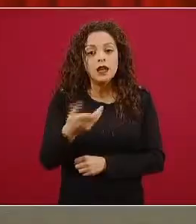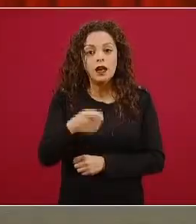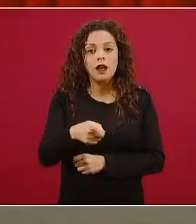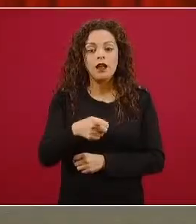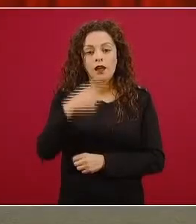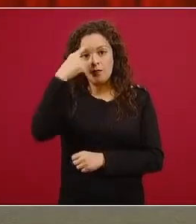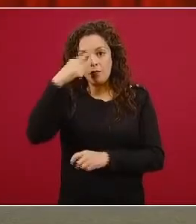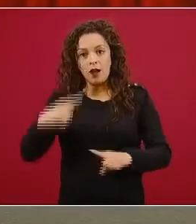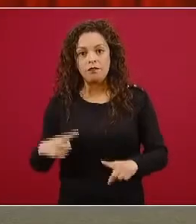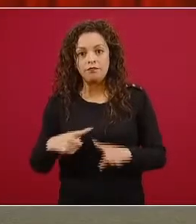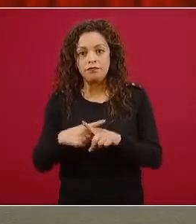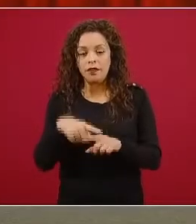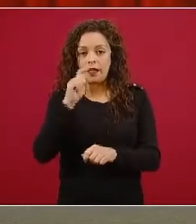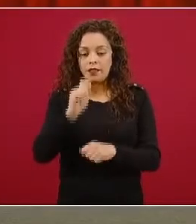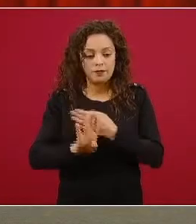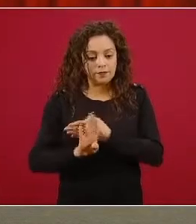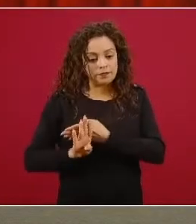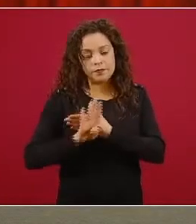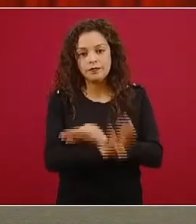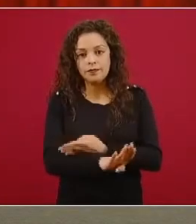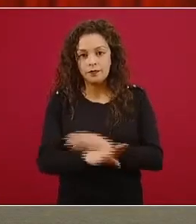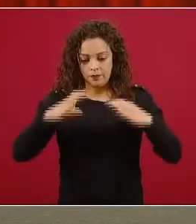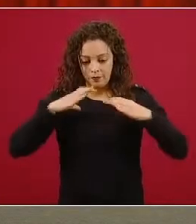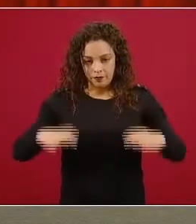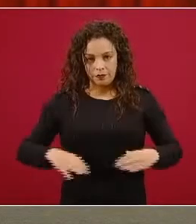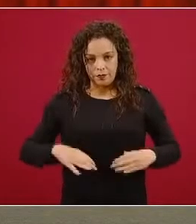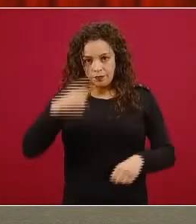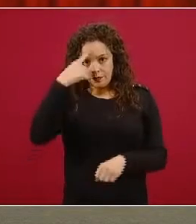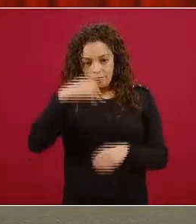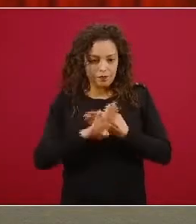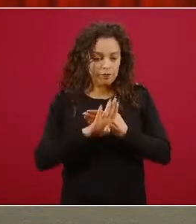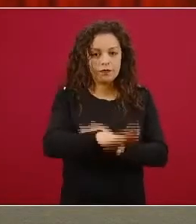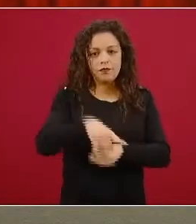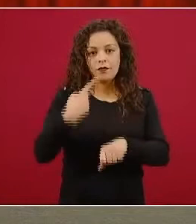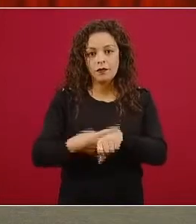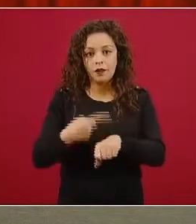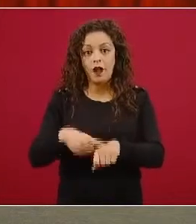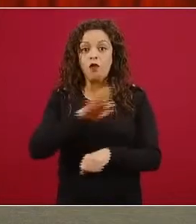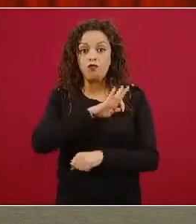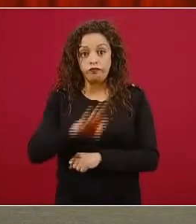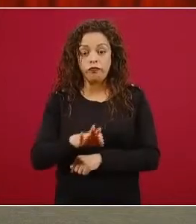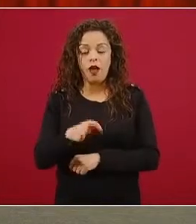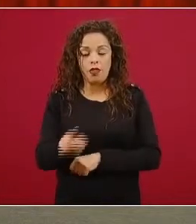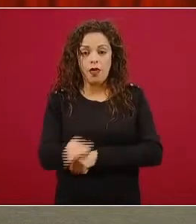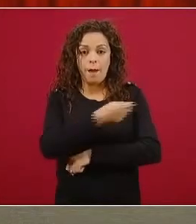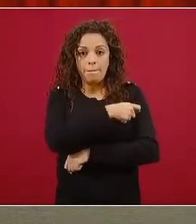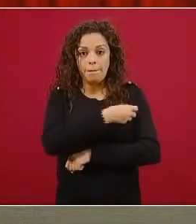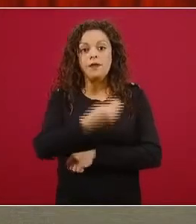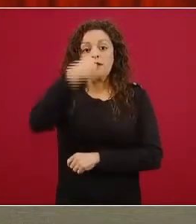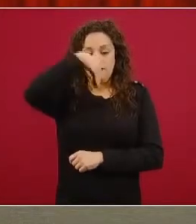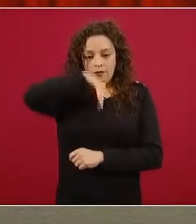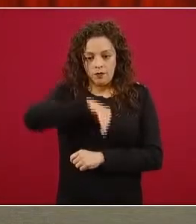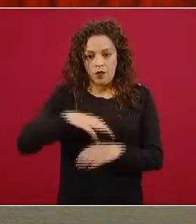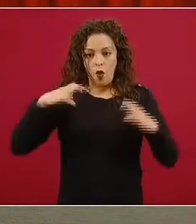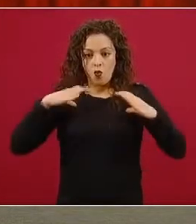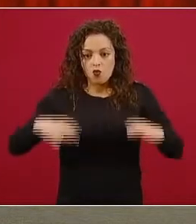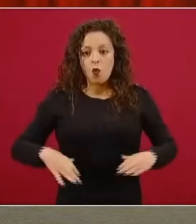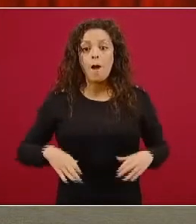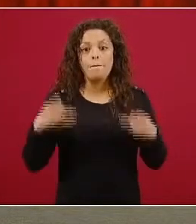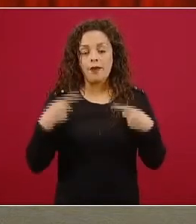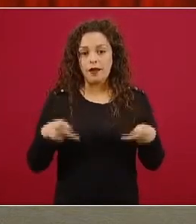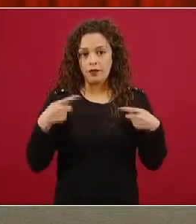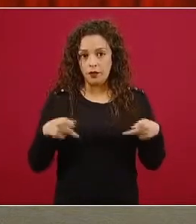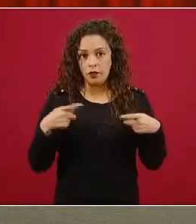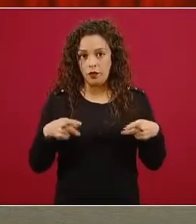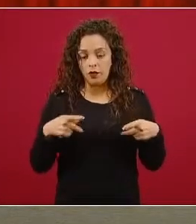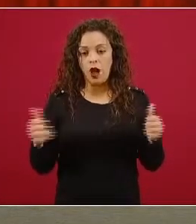reacción inmunológica en el cuerpo de una persona puedan ser introducidas al cuerpo de esta persona a través de